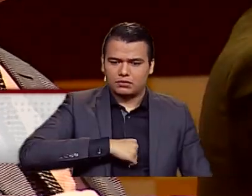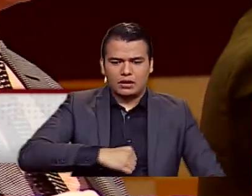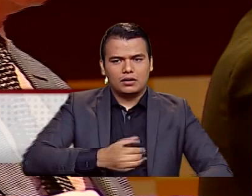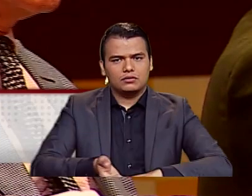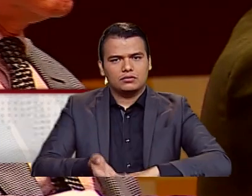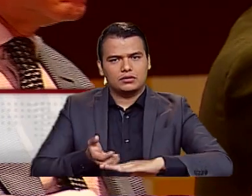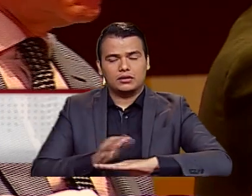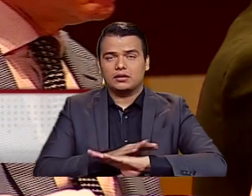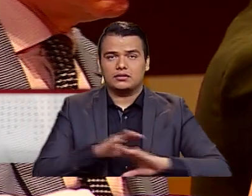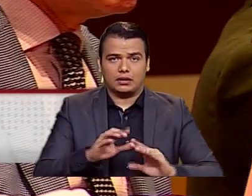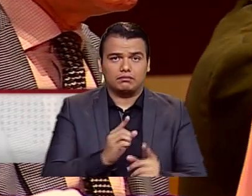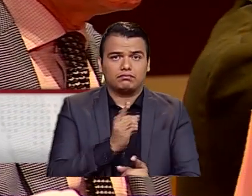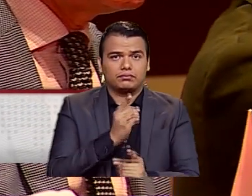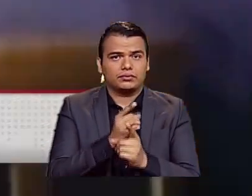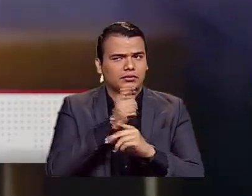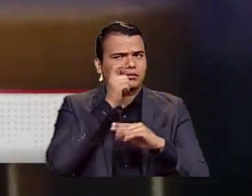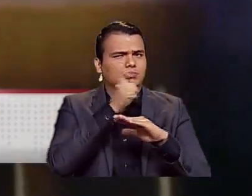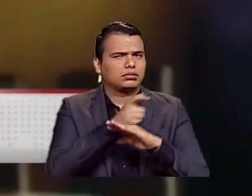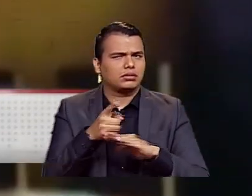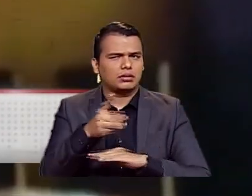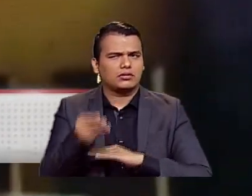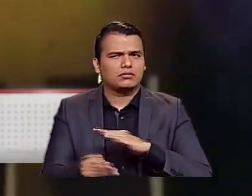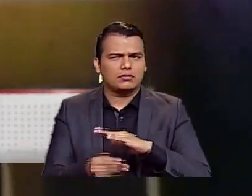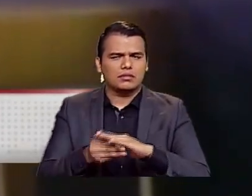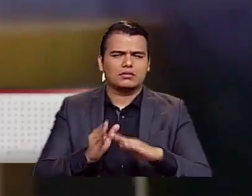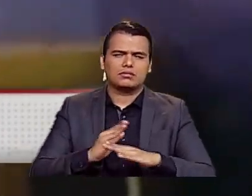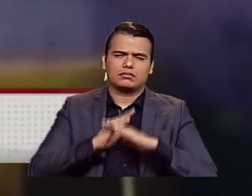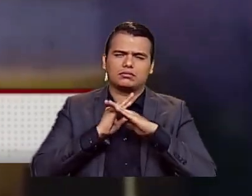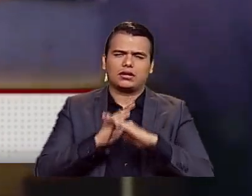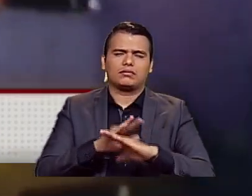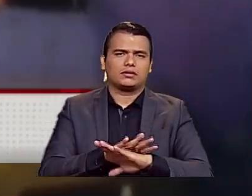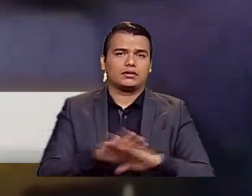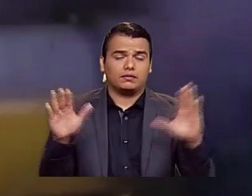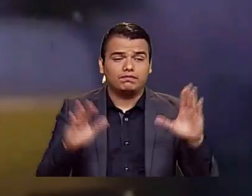llevar a cabo un efectivo control contra la corrupción ejercida por servidores públicos.